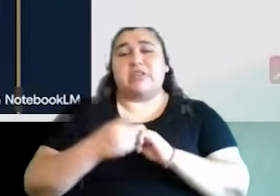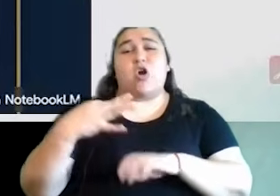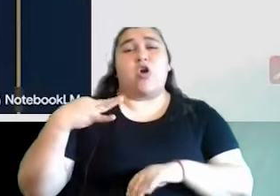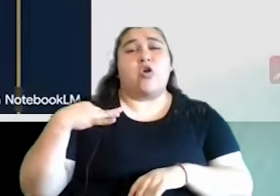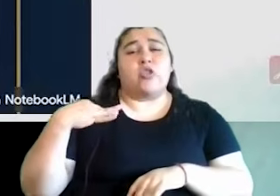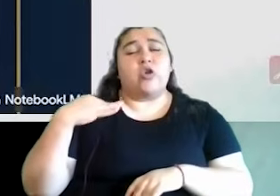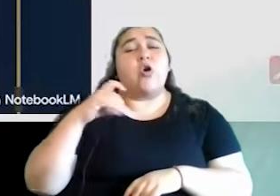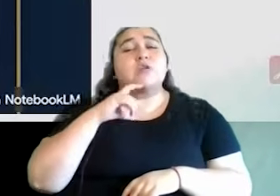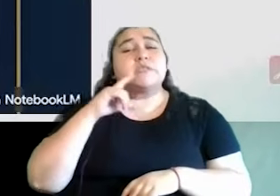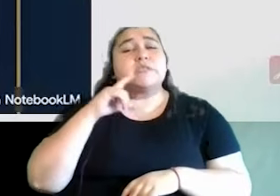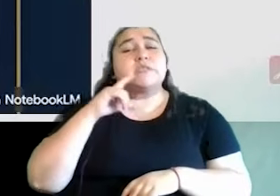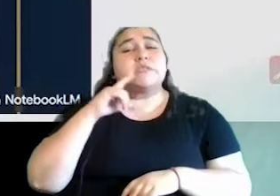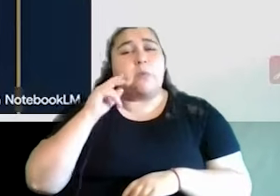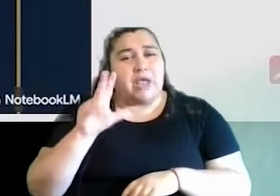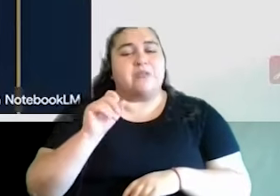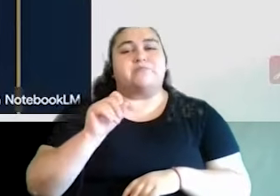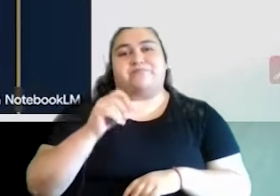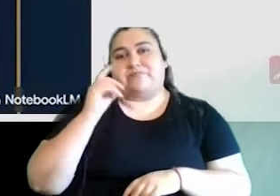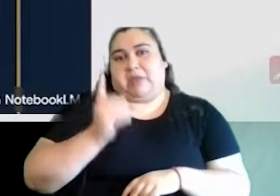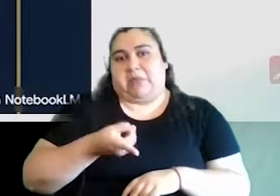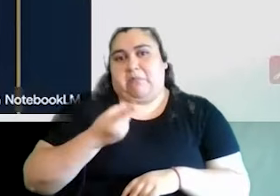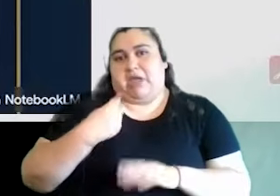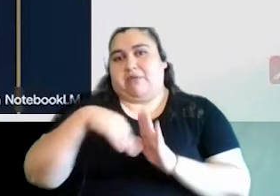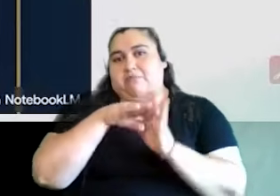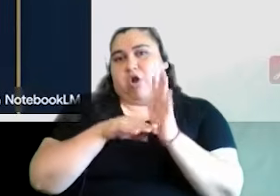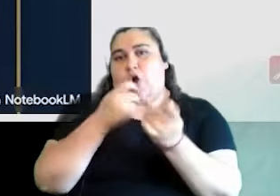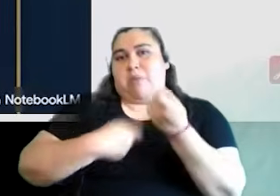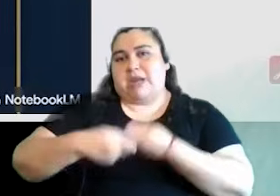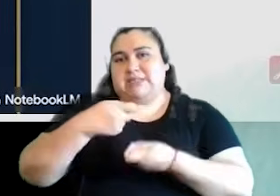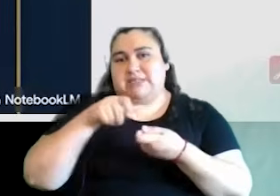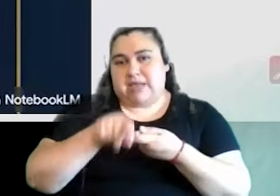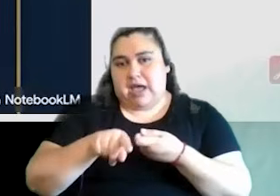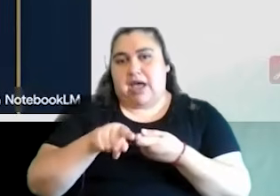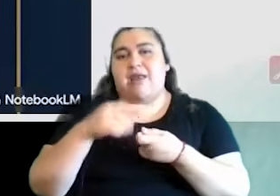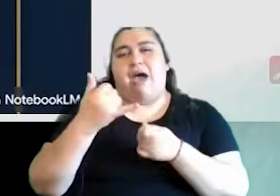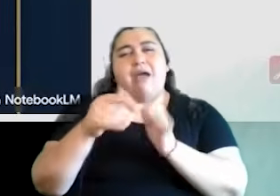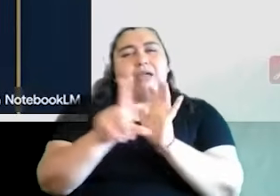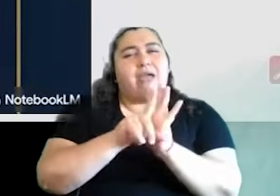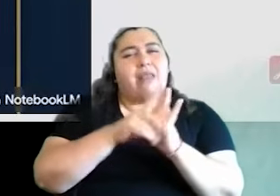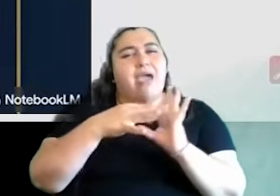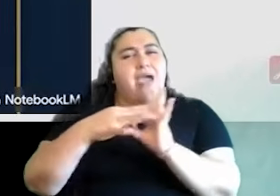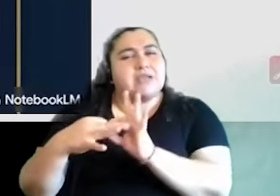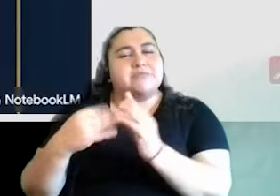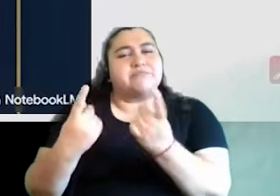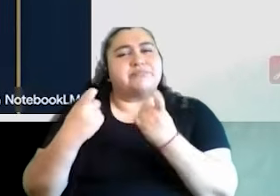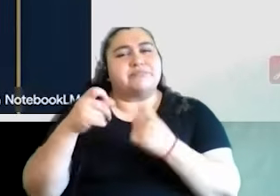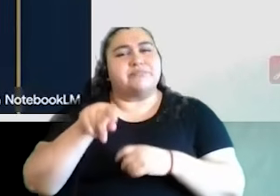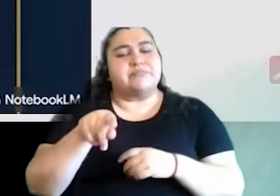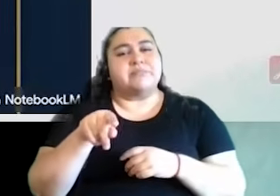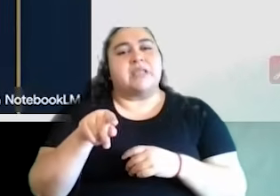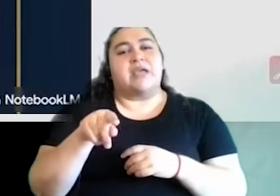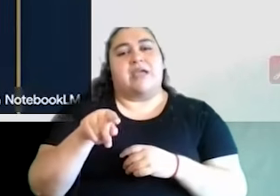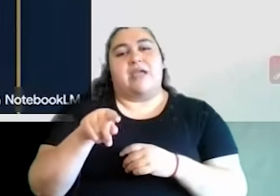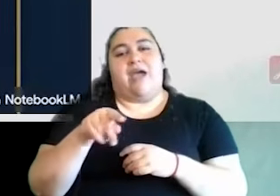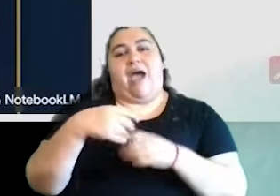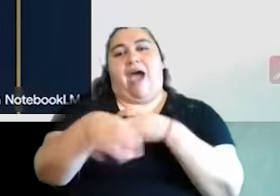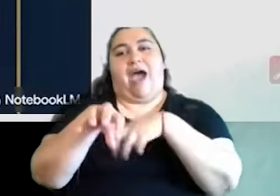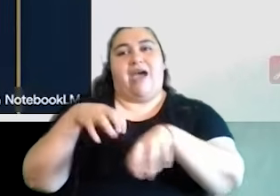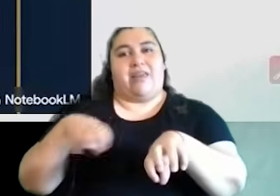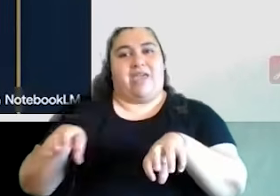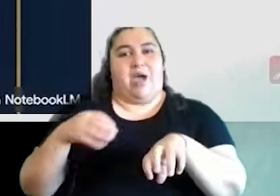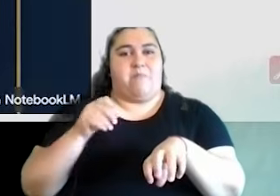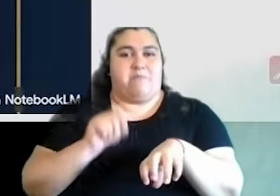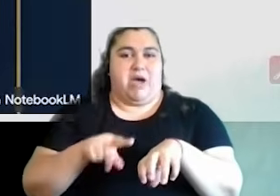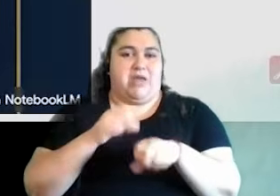leyes que también implican dedicación por parte de áreas que se destinan al trabajo en materia de